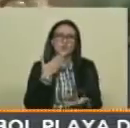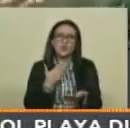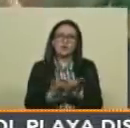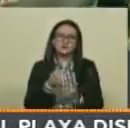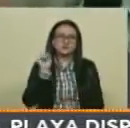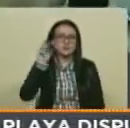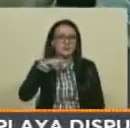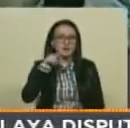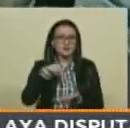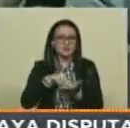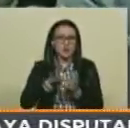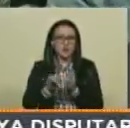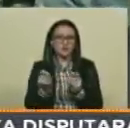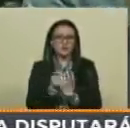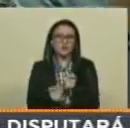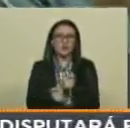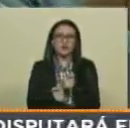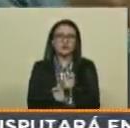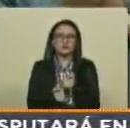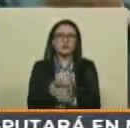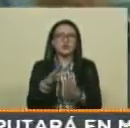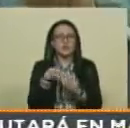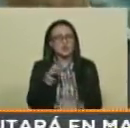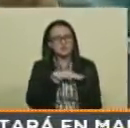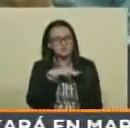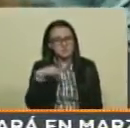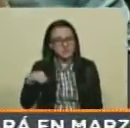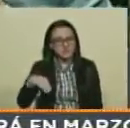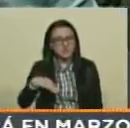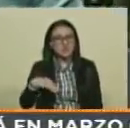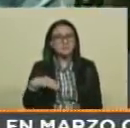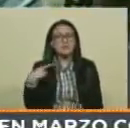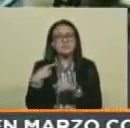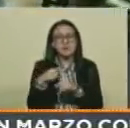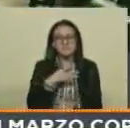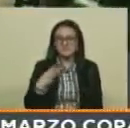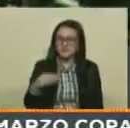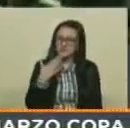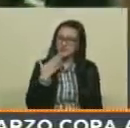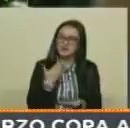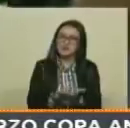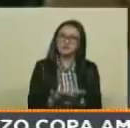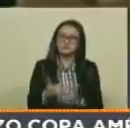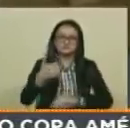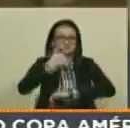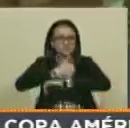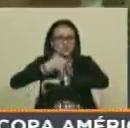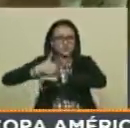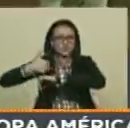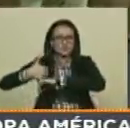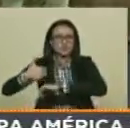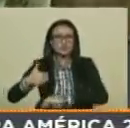Nacional Constituyente, de todos sus miembros, de su presidenta, de su directiva,